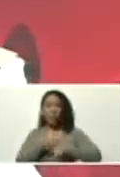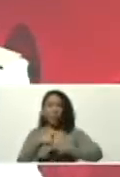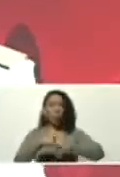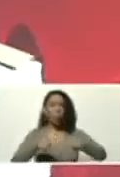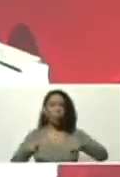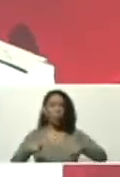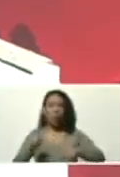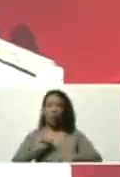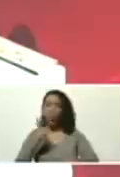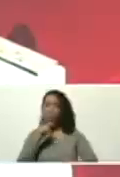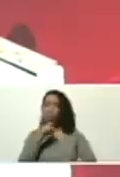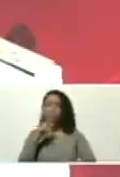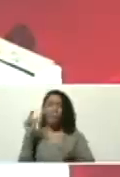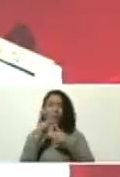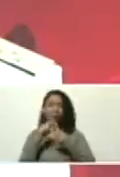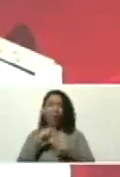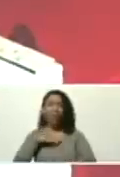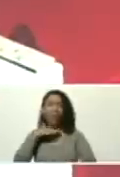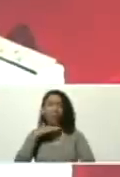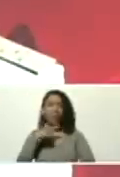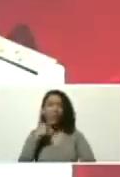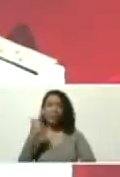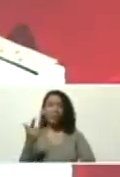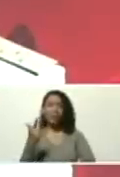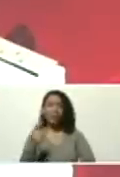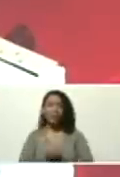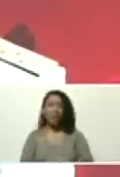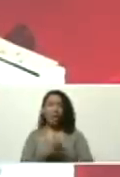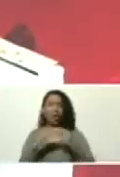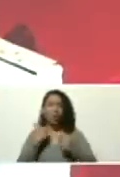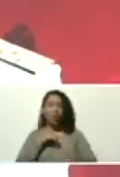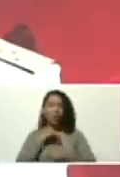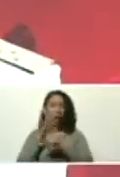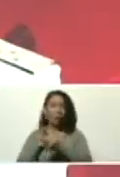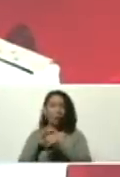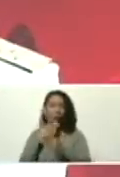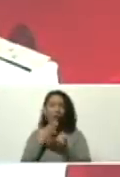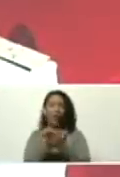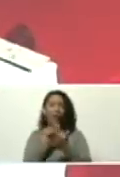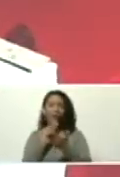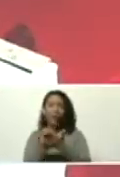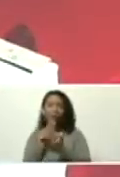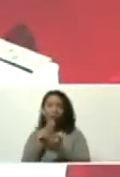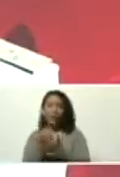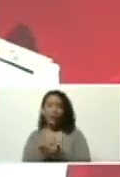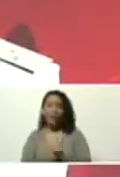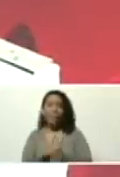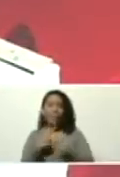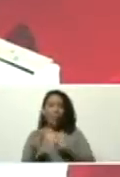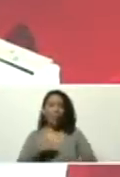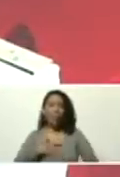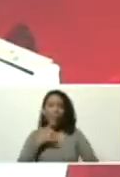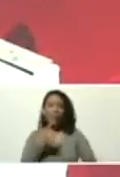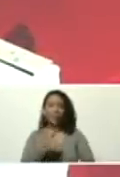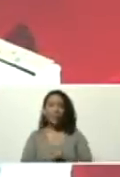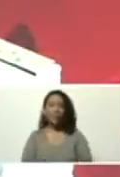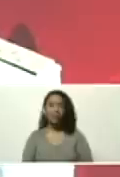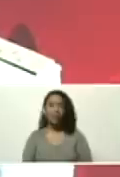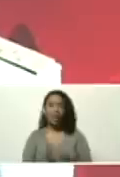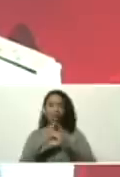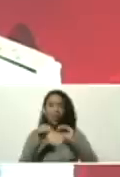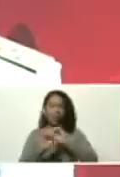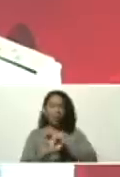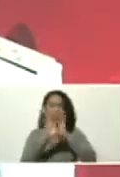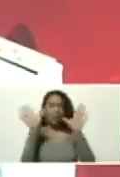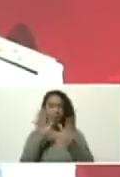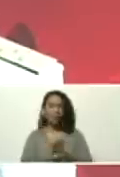No tengo palabras suficientes para expresarles todo nuestro cariño y agradecimiento, pero puedo decirles con toda